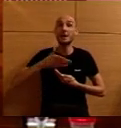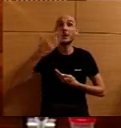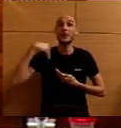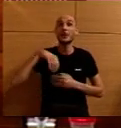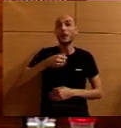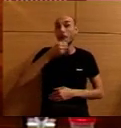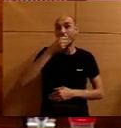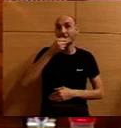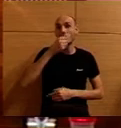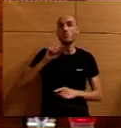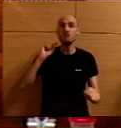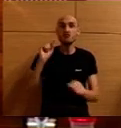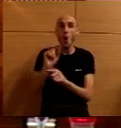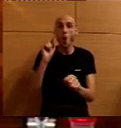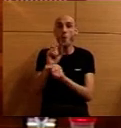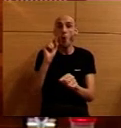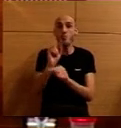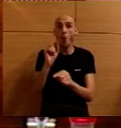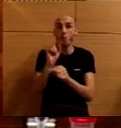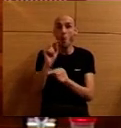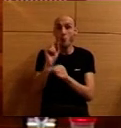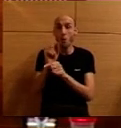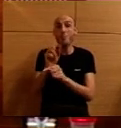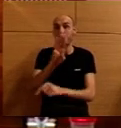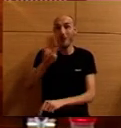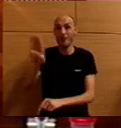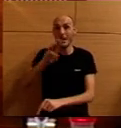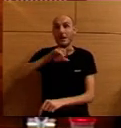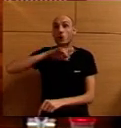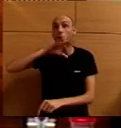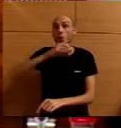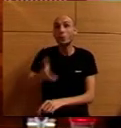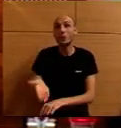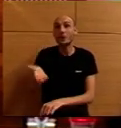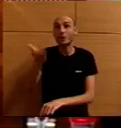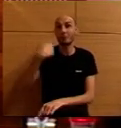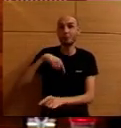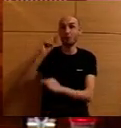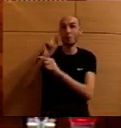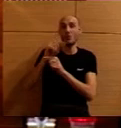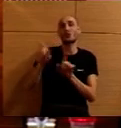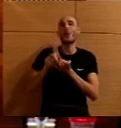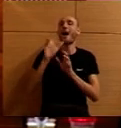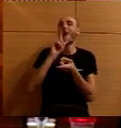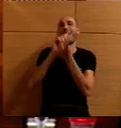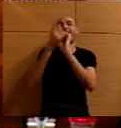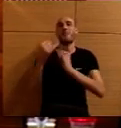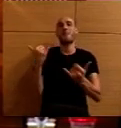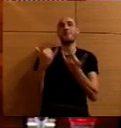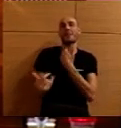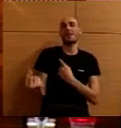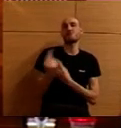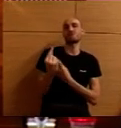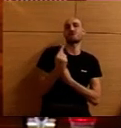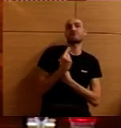le atacaba al PP por las subidas de la luz y nos ha contado todo lo malos que éramos cuando les atacábamos, que por eso ahora usted nos ataca a